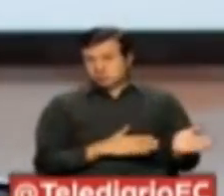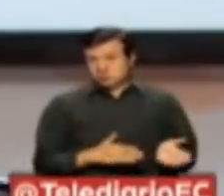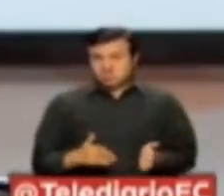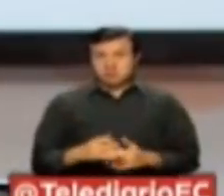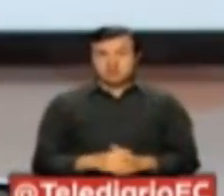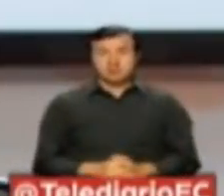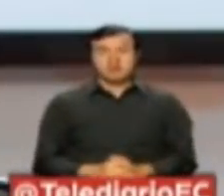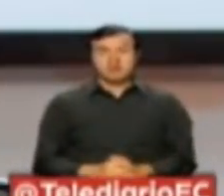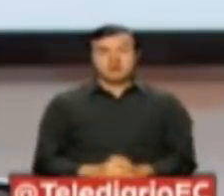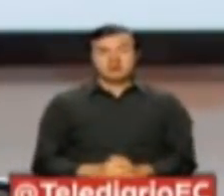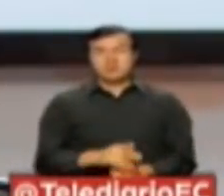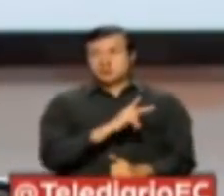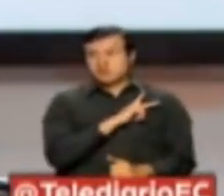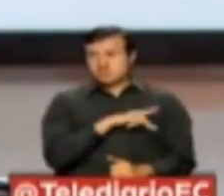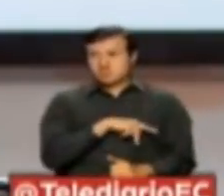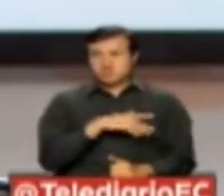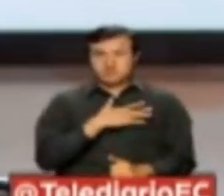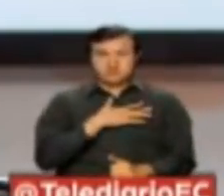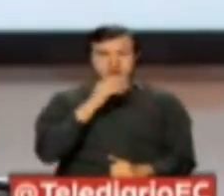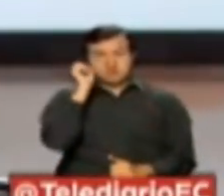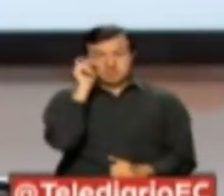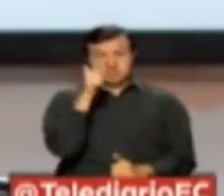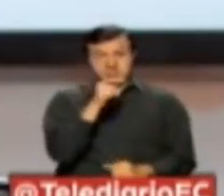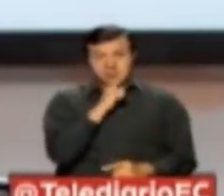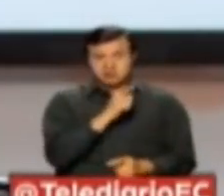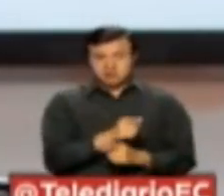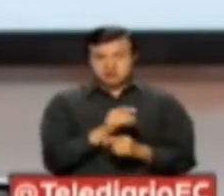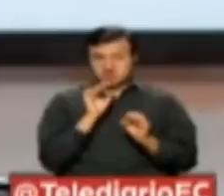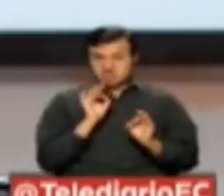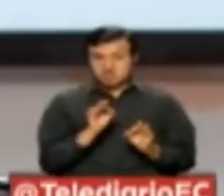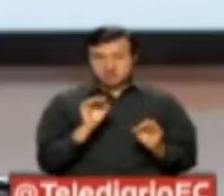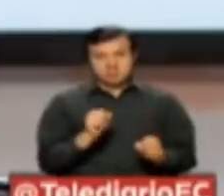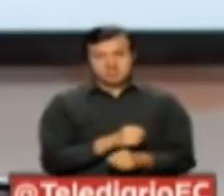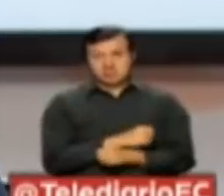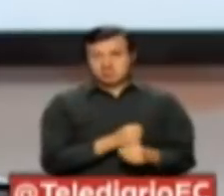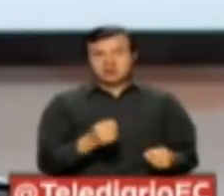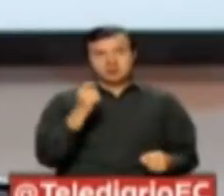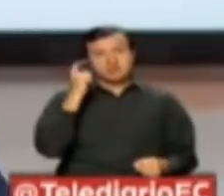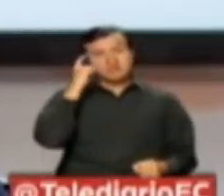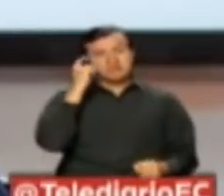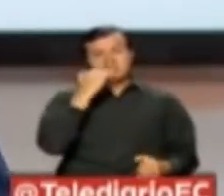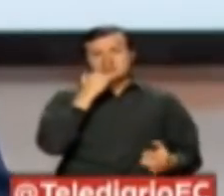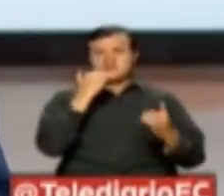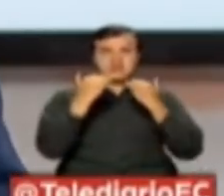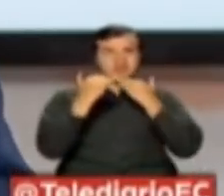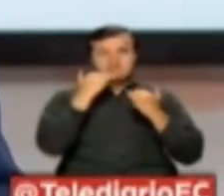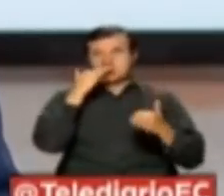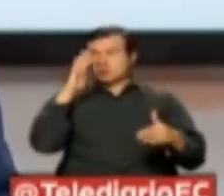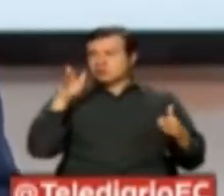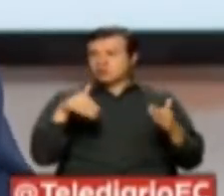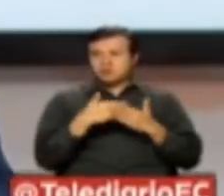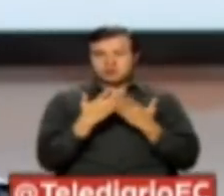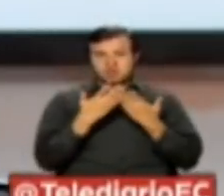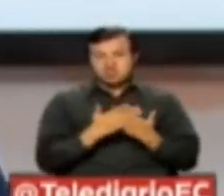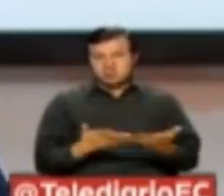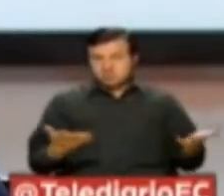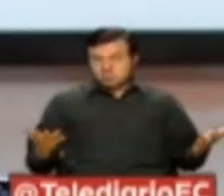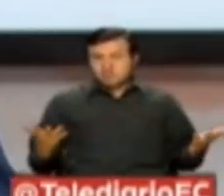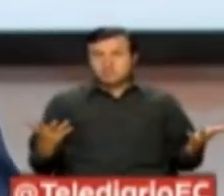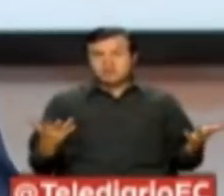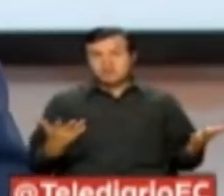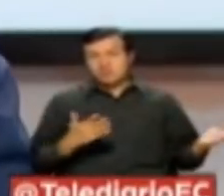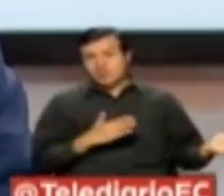nuestro criterio no es justo y es yo creía que es hasta ilegal porque todos tenemos la misma